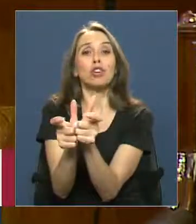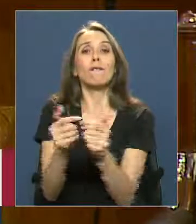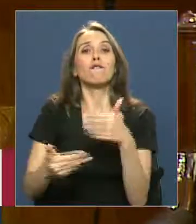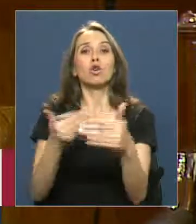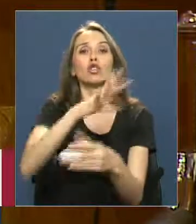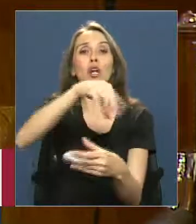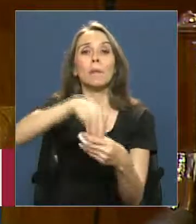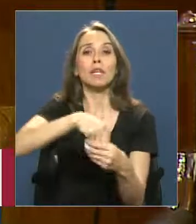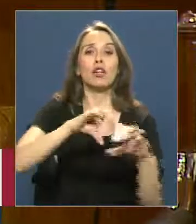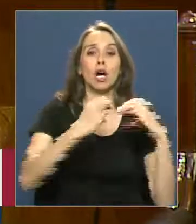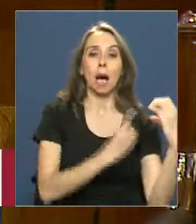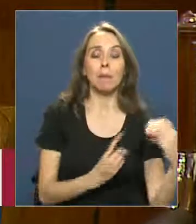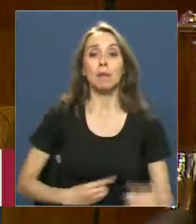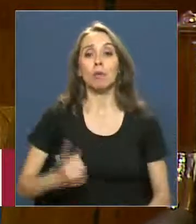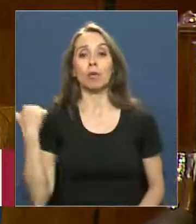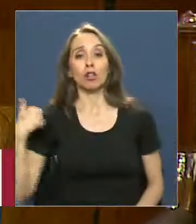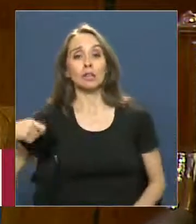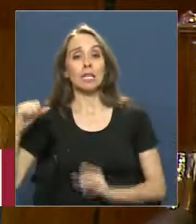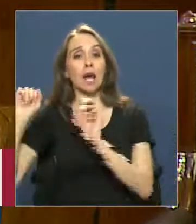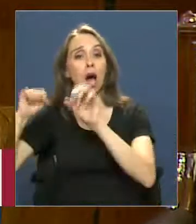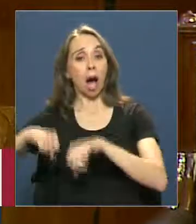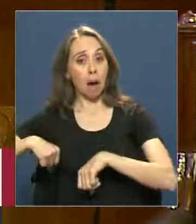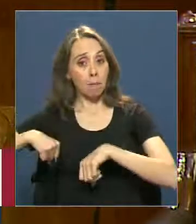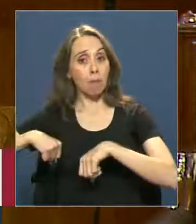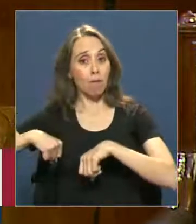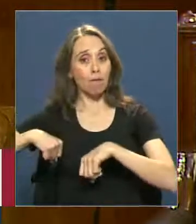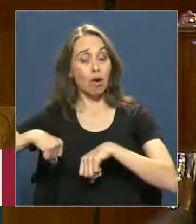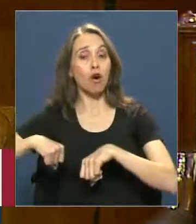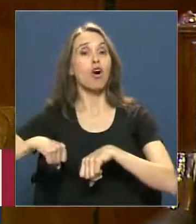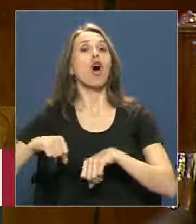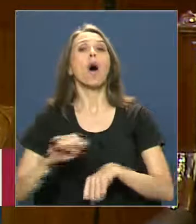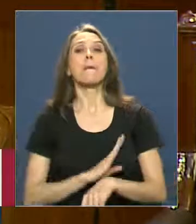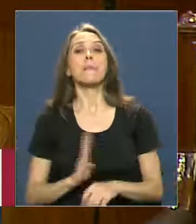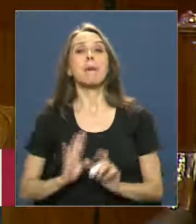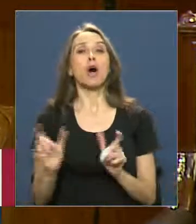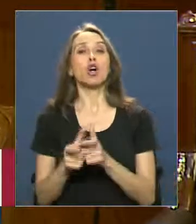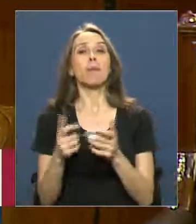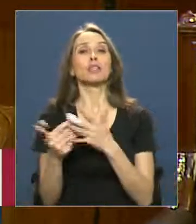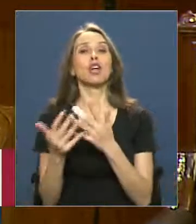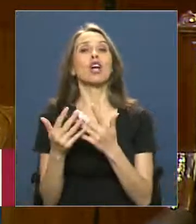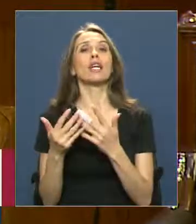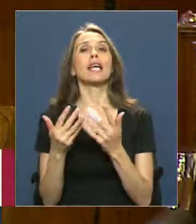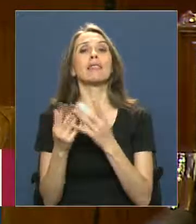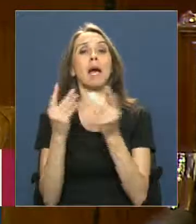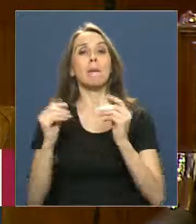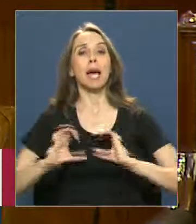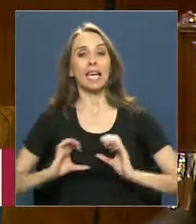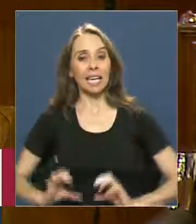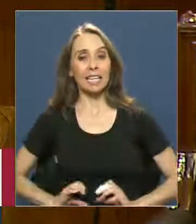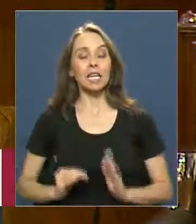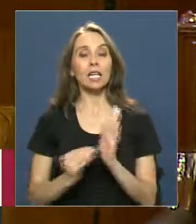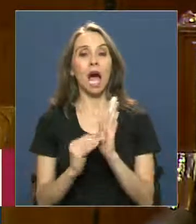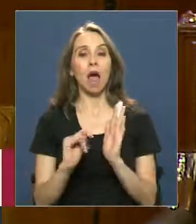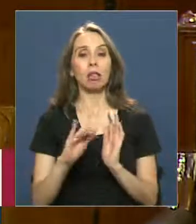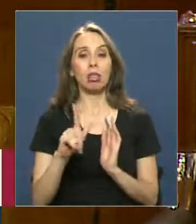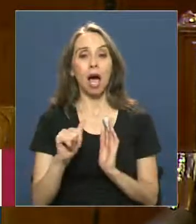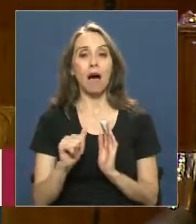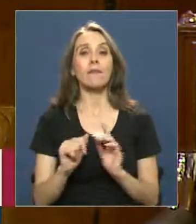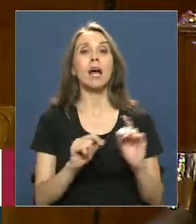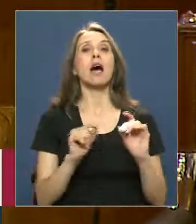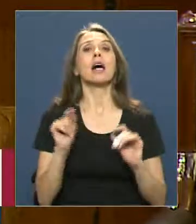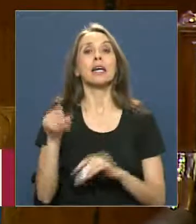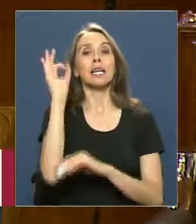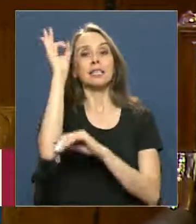Cámara, mientras en el Senado fue aprobada por la aprobación de la Comisión de Ética y Transparencia y están en tabla en cada una